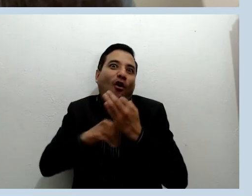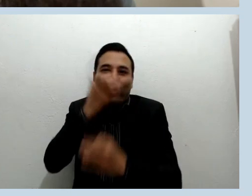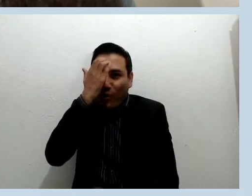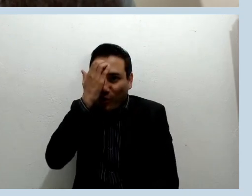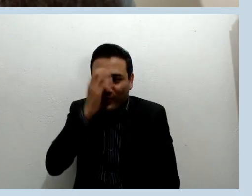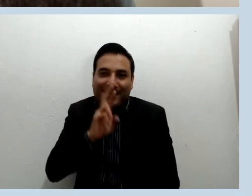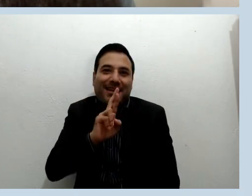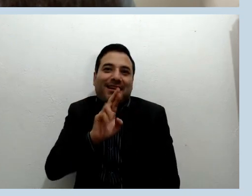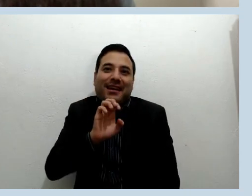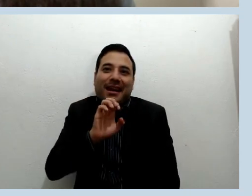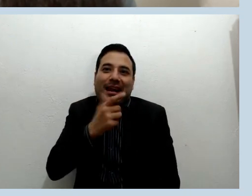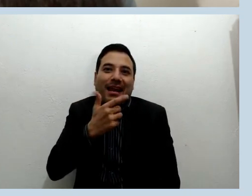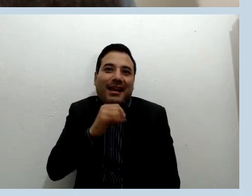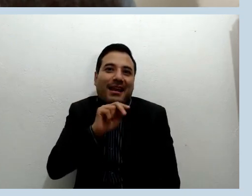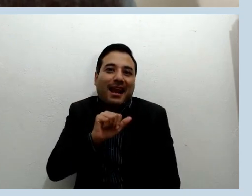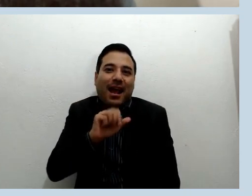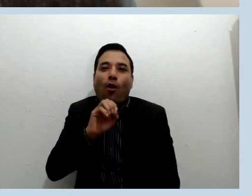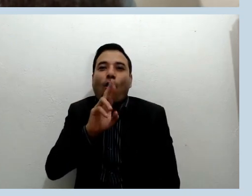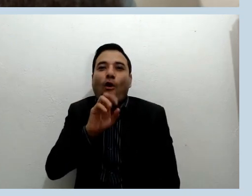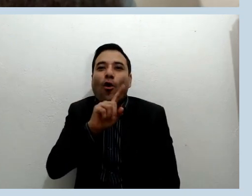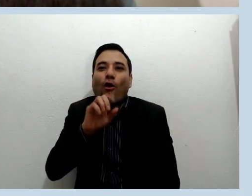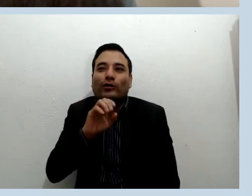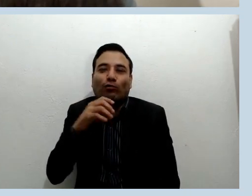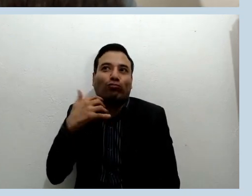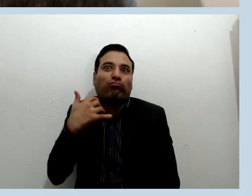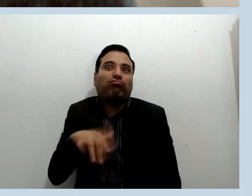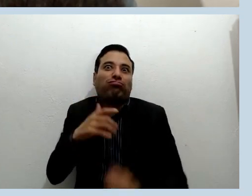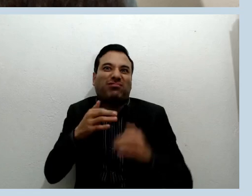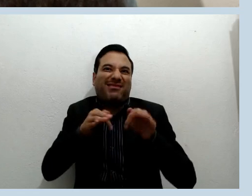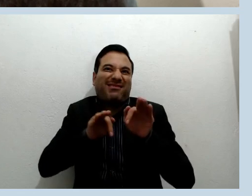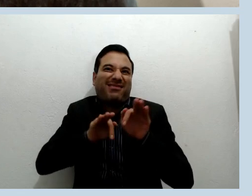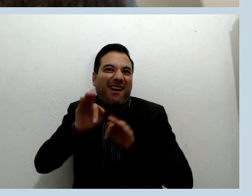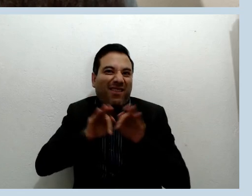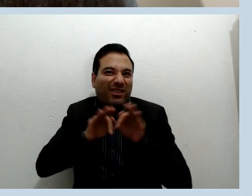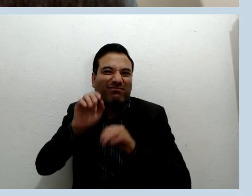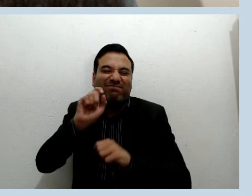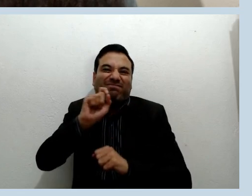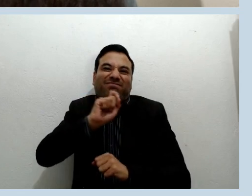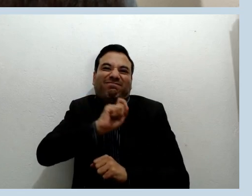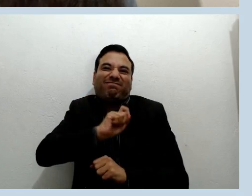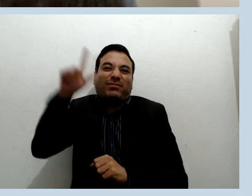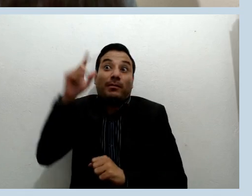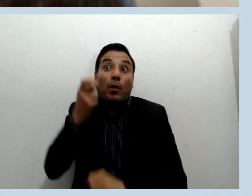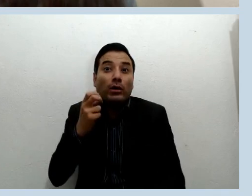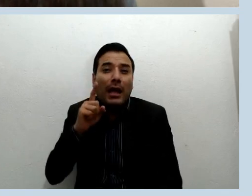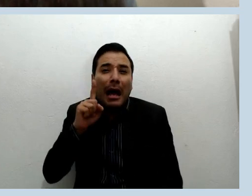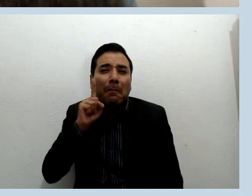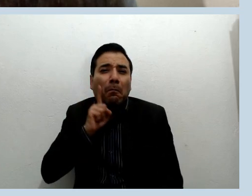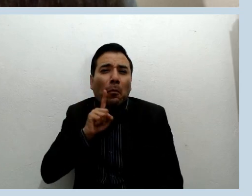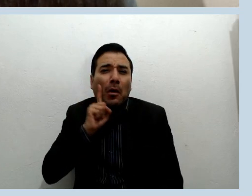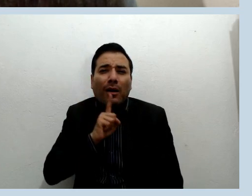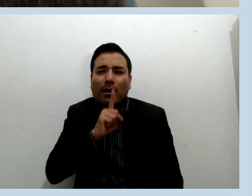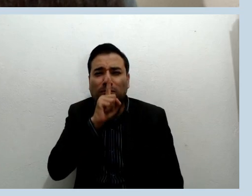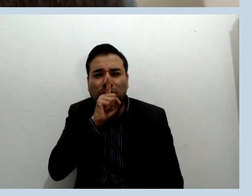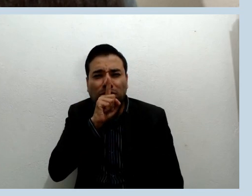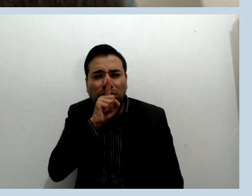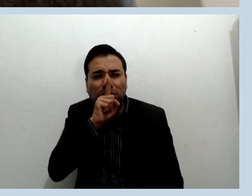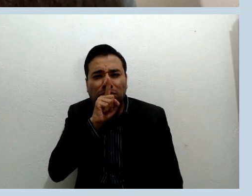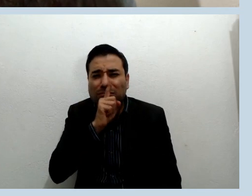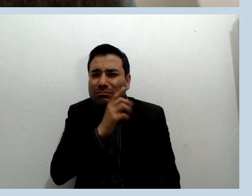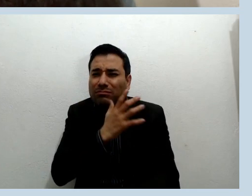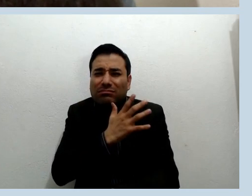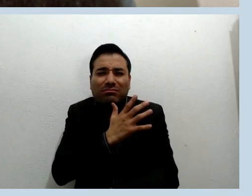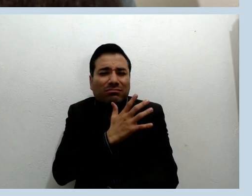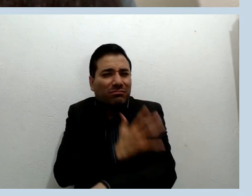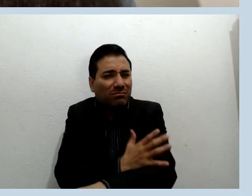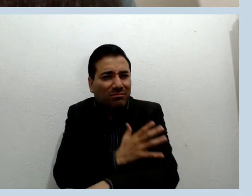orosco por todo el trabajo que ha hecho y fue de las invitadas más honestas más empáticas que hubo